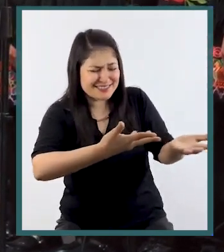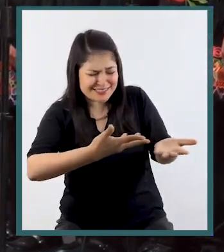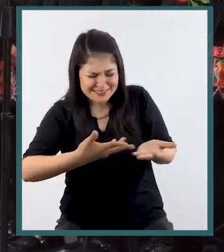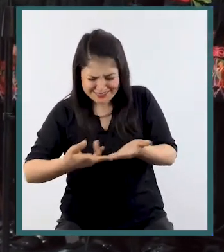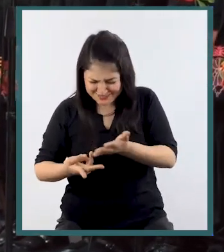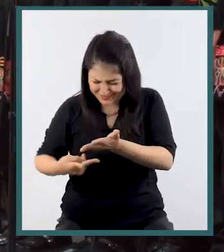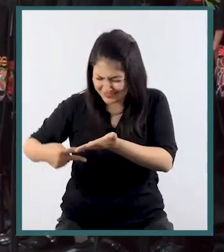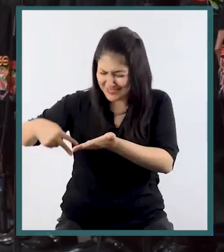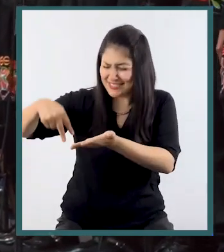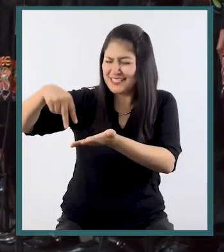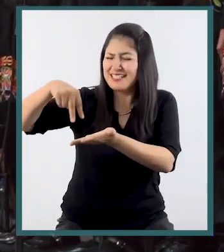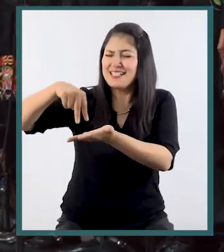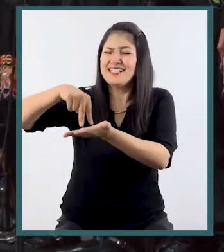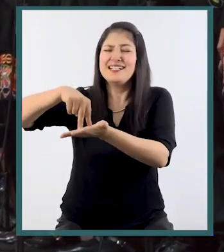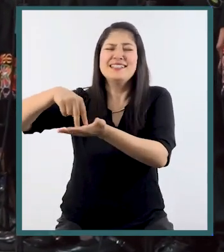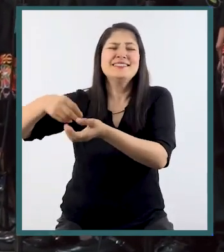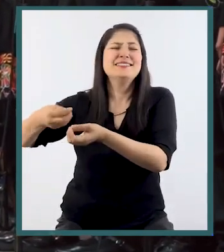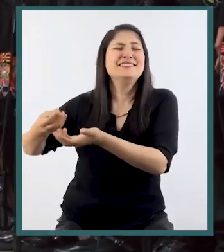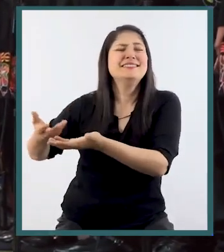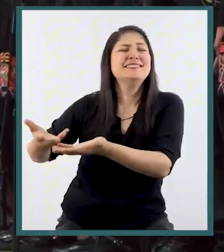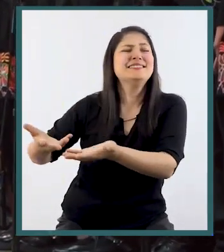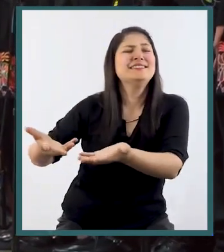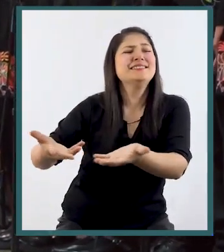Se va, resucita y se